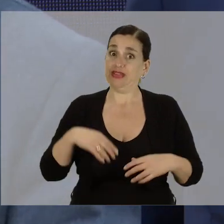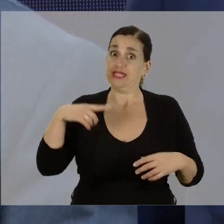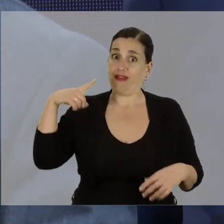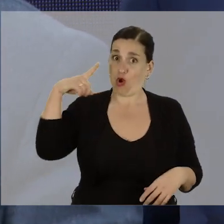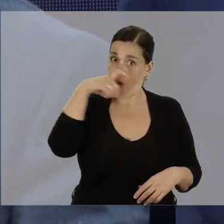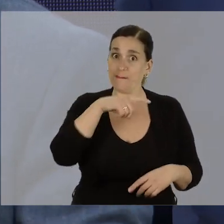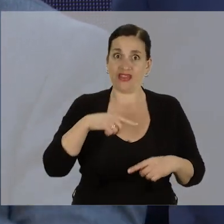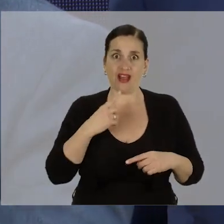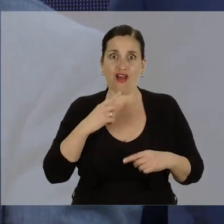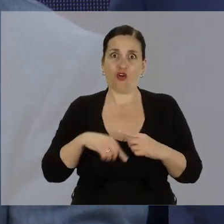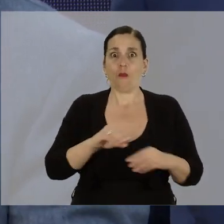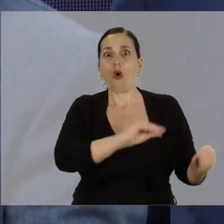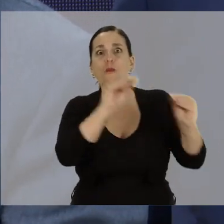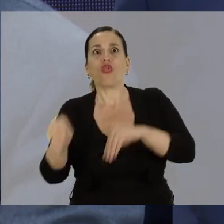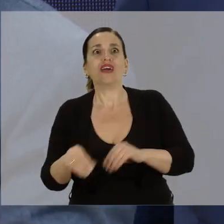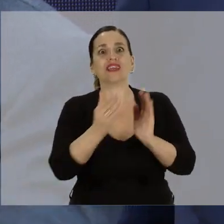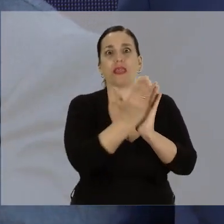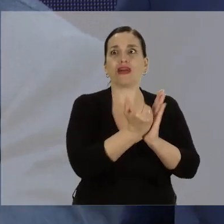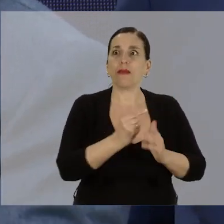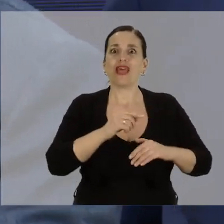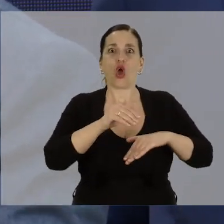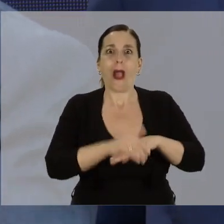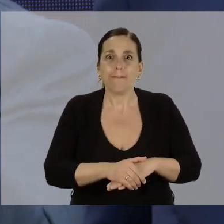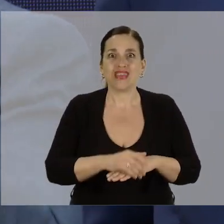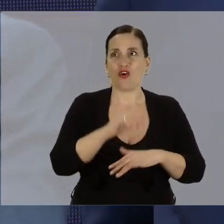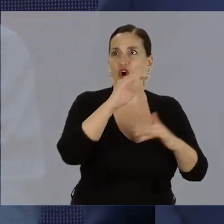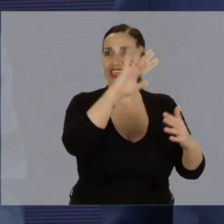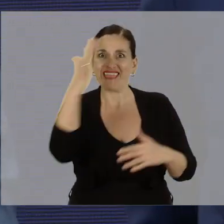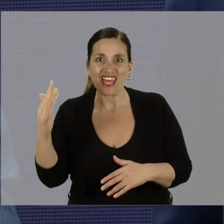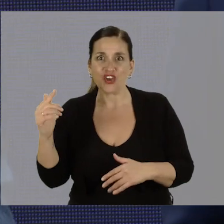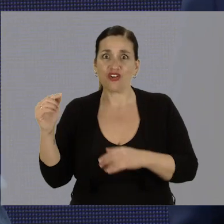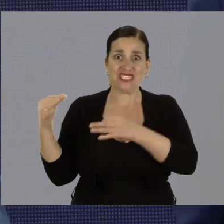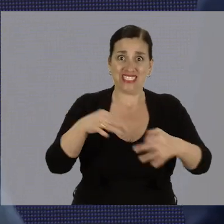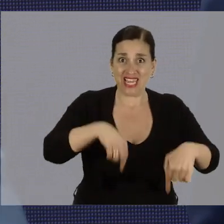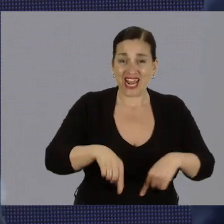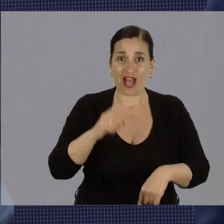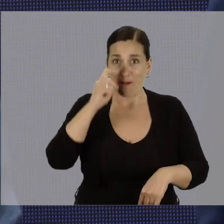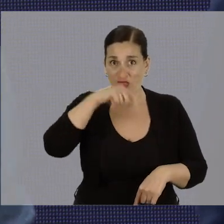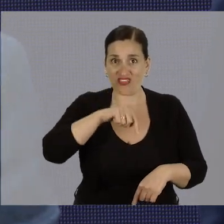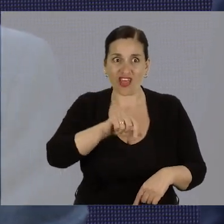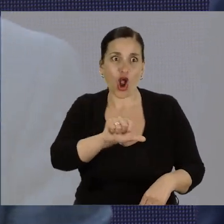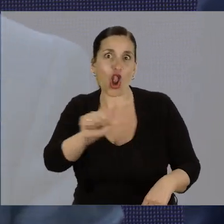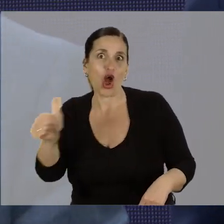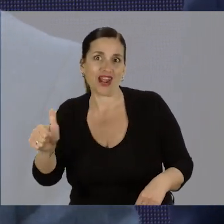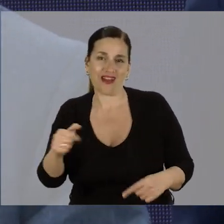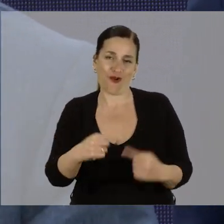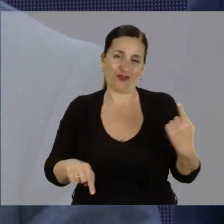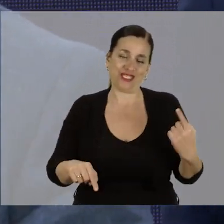es fácil el desarraigo familiar, el desarraigo de los amigos, llegar acá y triunfar.